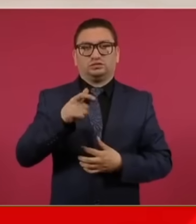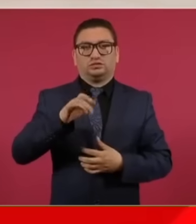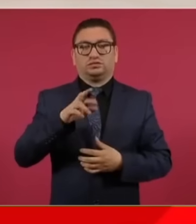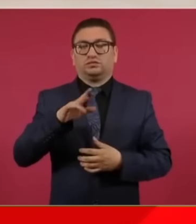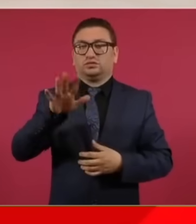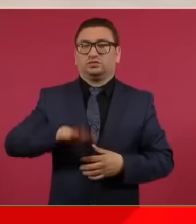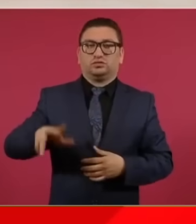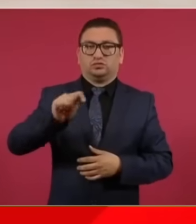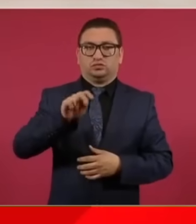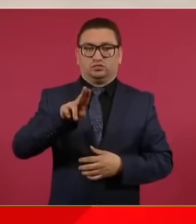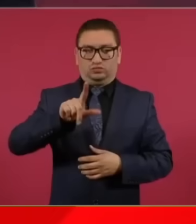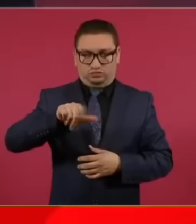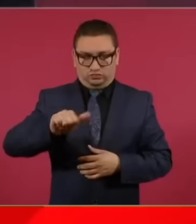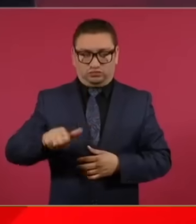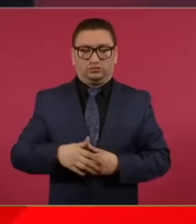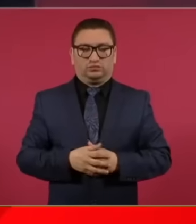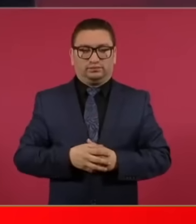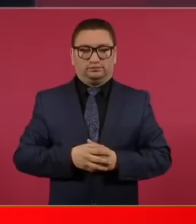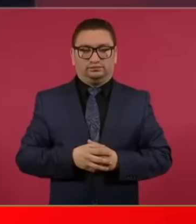Tula,